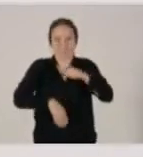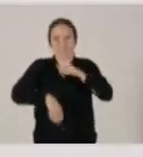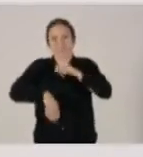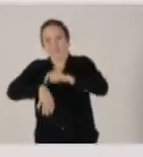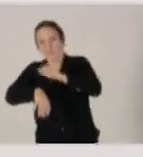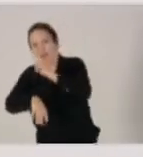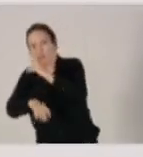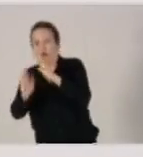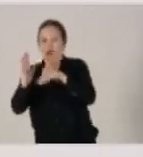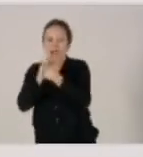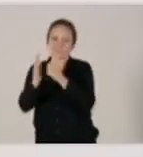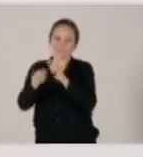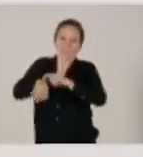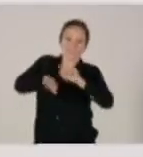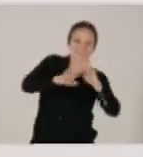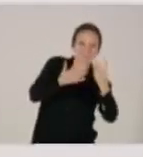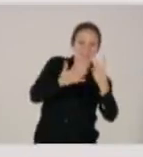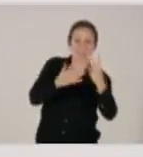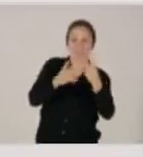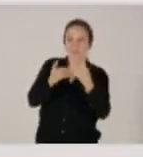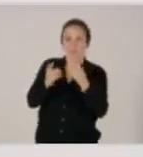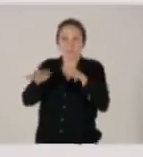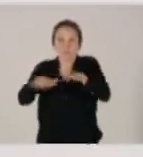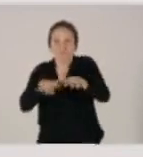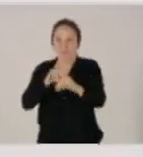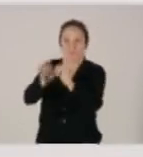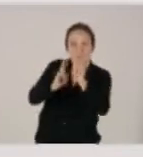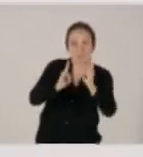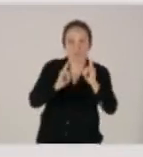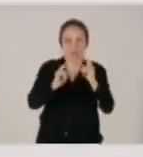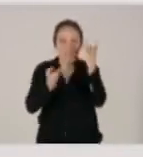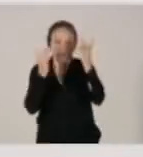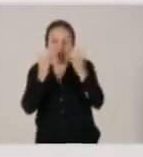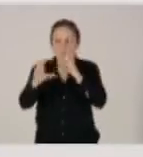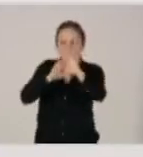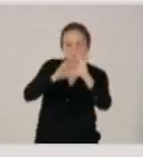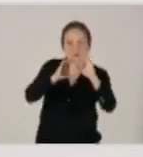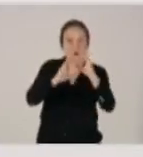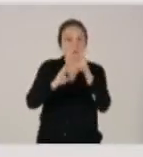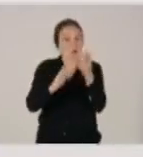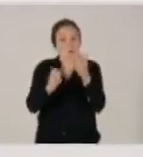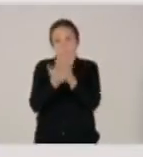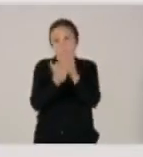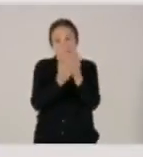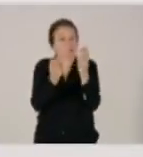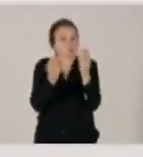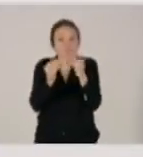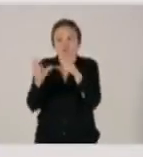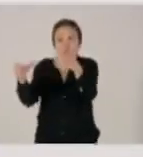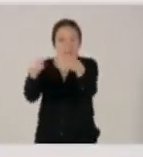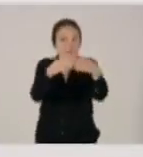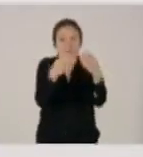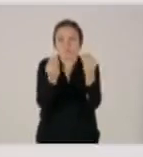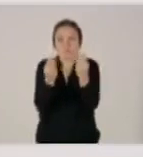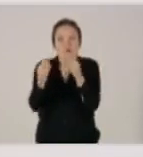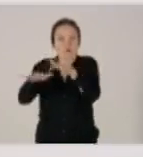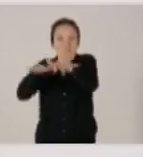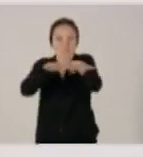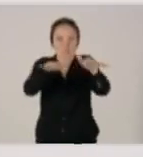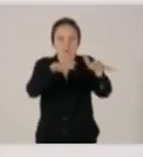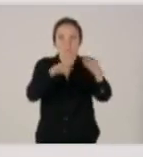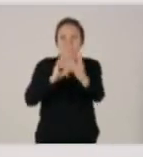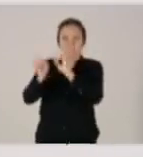de medios de muchas comunicaciones de porque son muchos medios los que están activos porque hay mucha